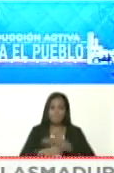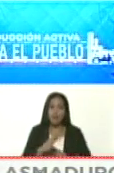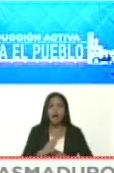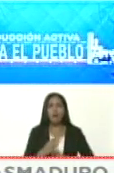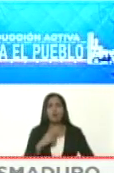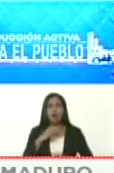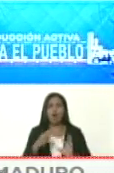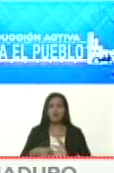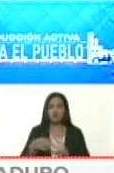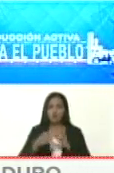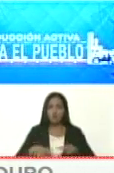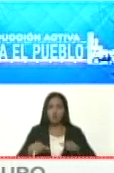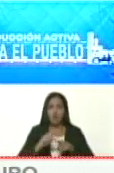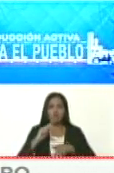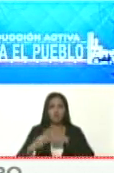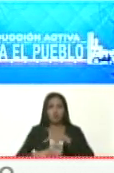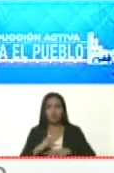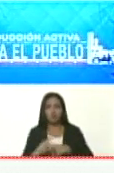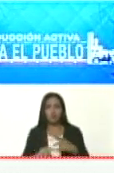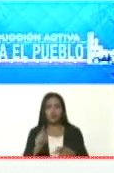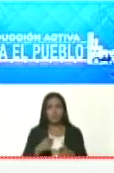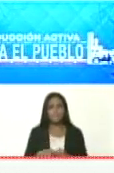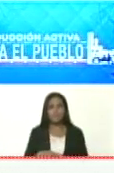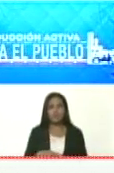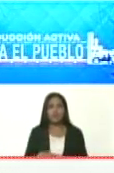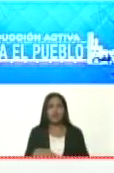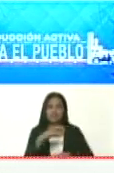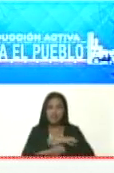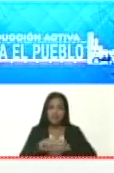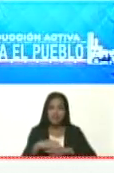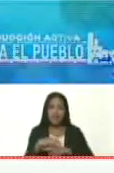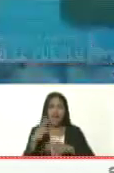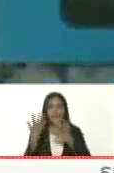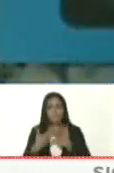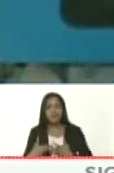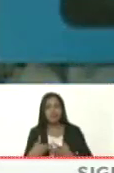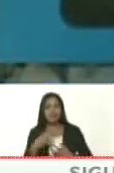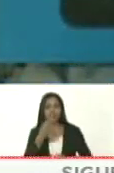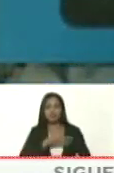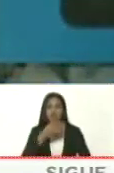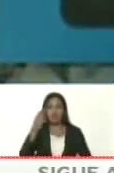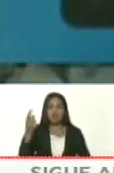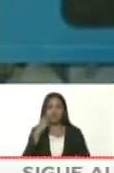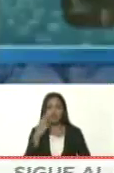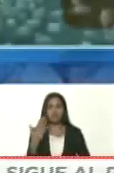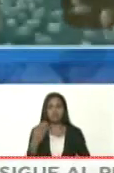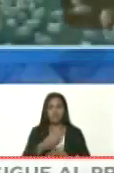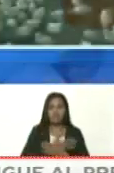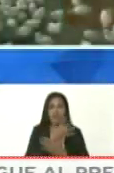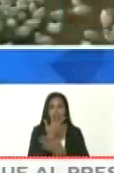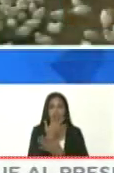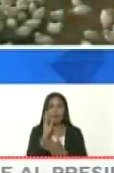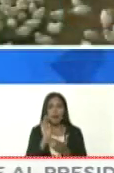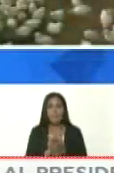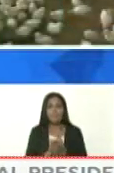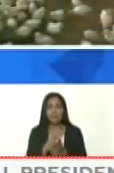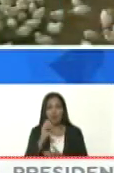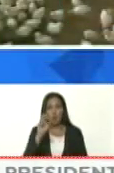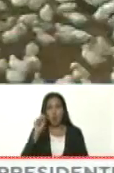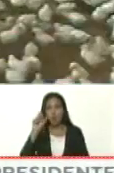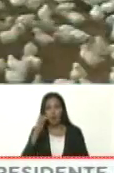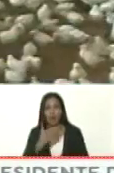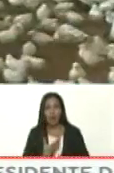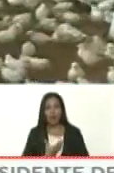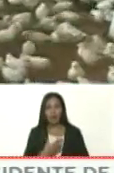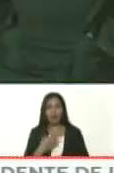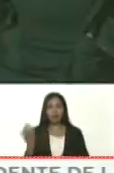esta unidad productiva de La Tigrera, empresa socialista avícola del Alba. Adelante, compañero Oscar Novoa, alcalde de